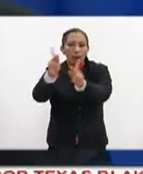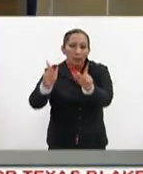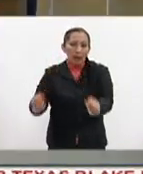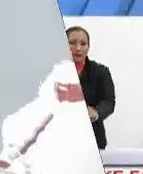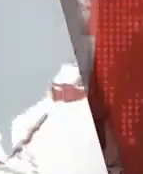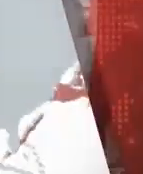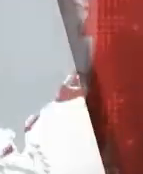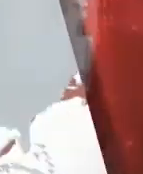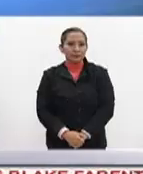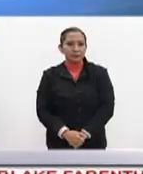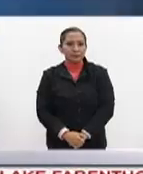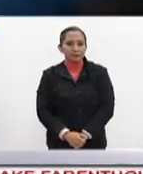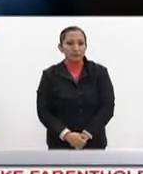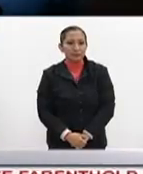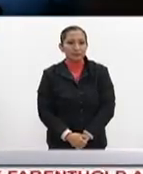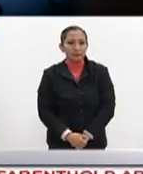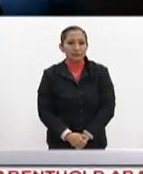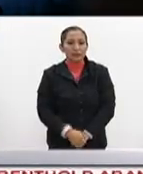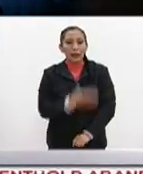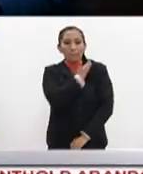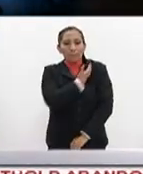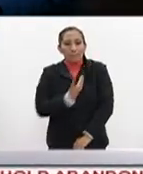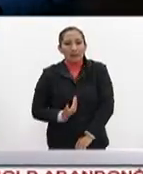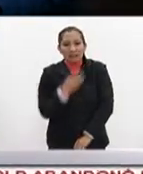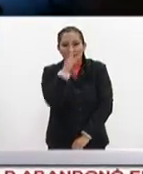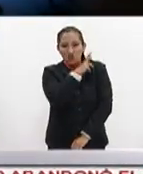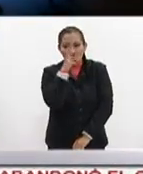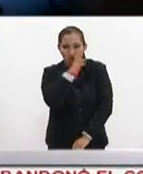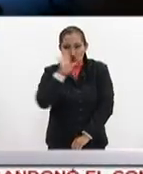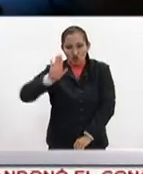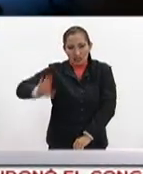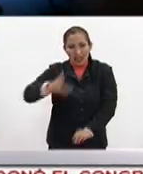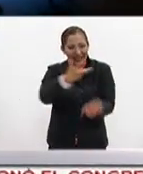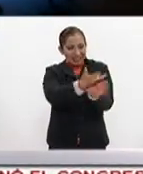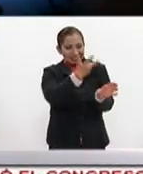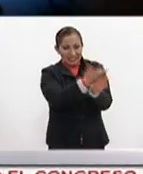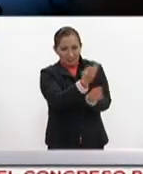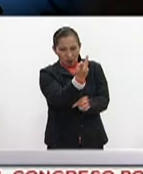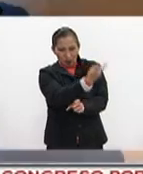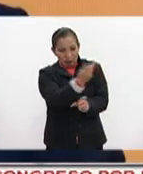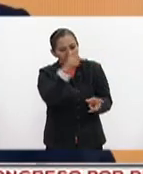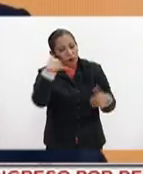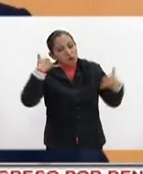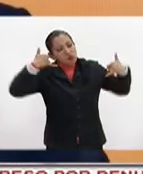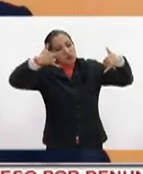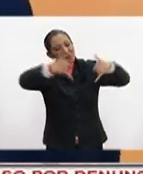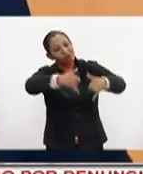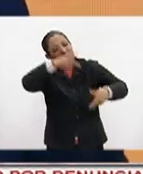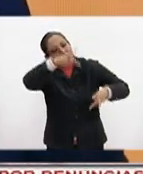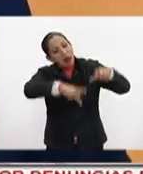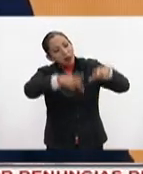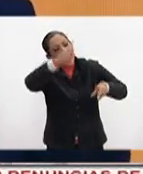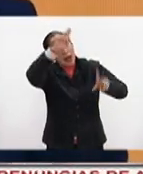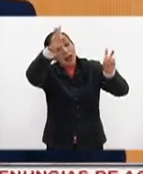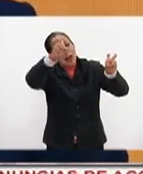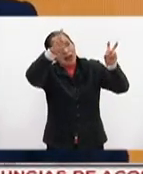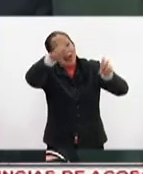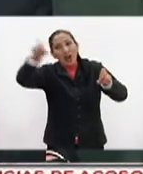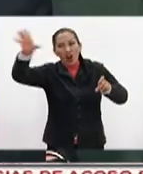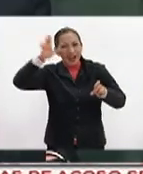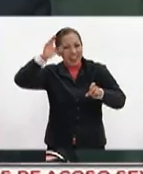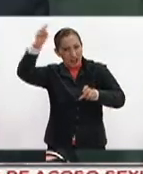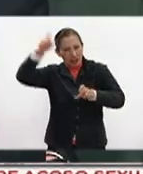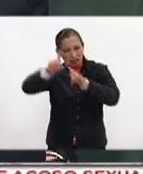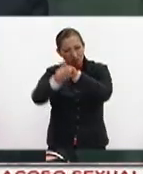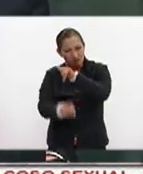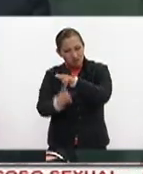pacífica. Los presidentes de Rusia, Vladimir Putin, y de Estados Unidos, Donald Trump, hablaron por teléfono sobre el programa nuclear de Corea del Norte.